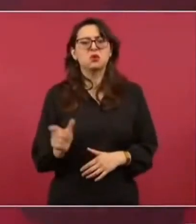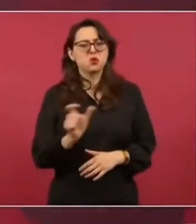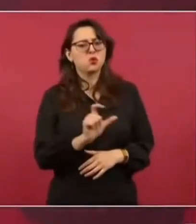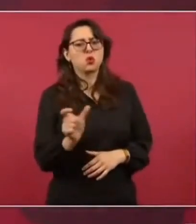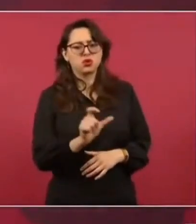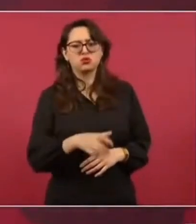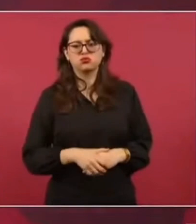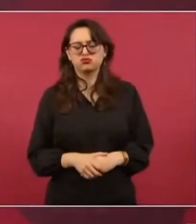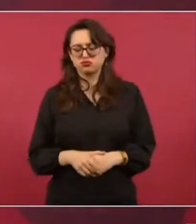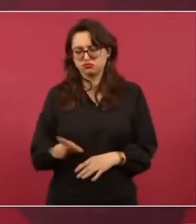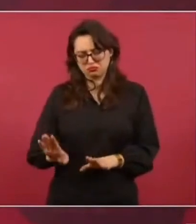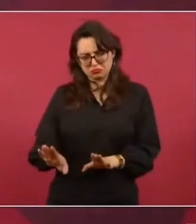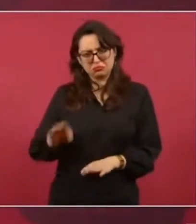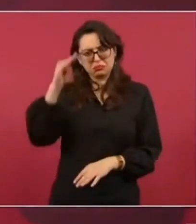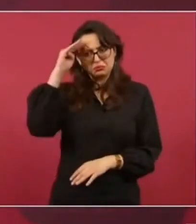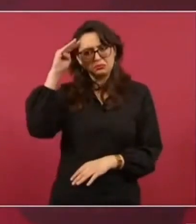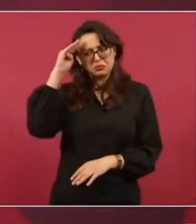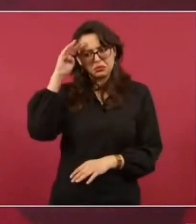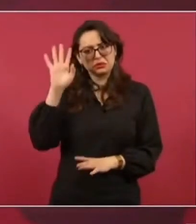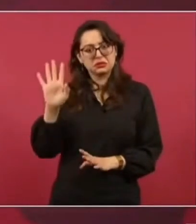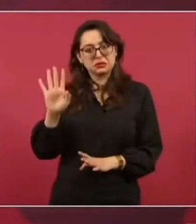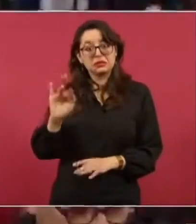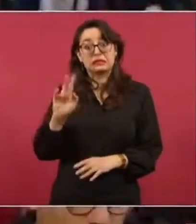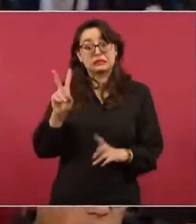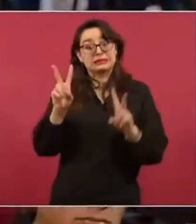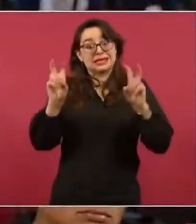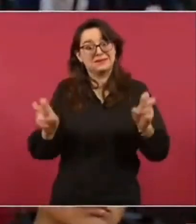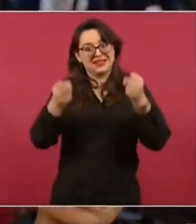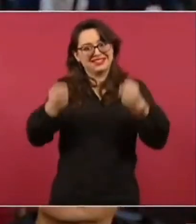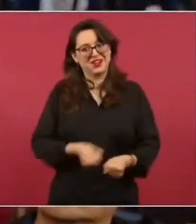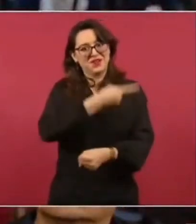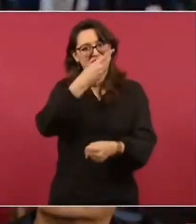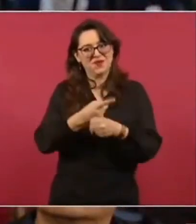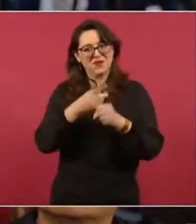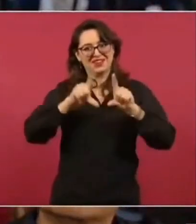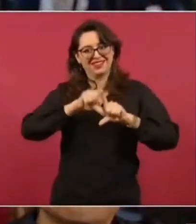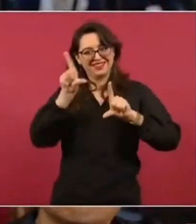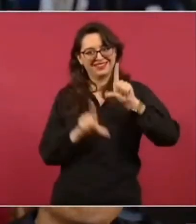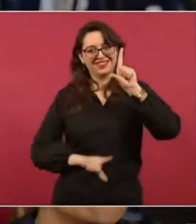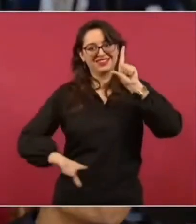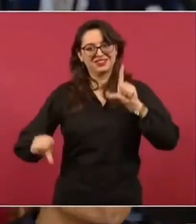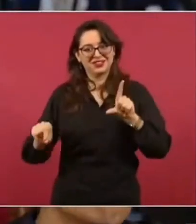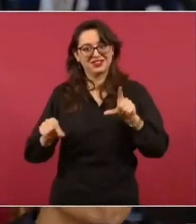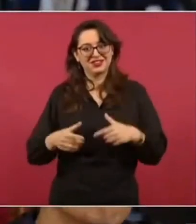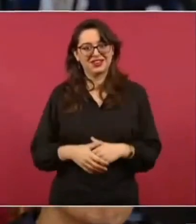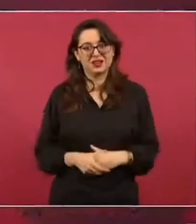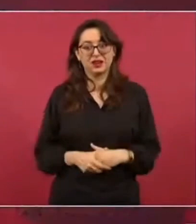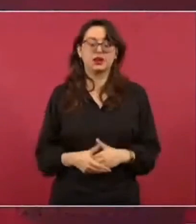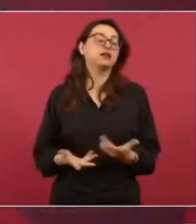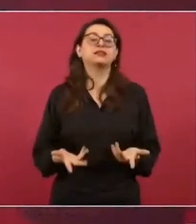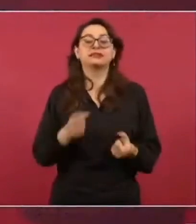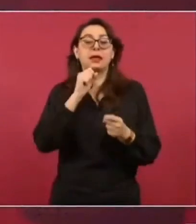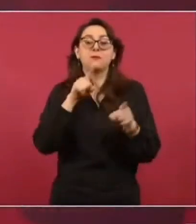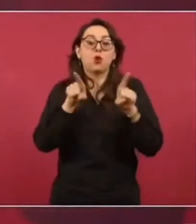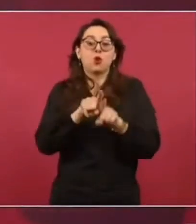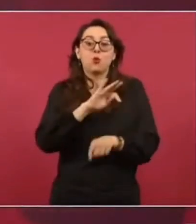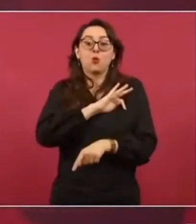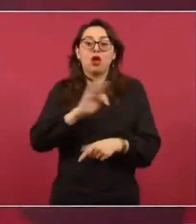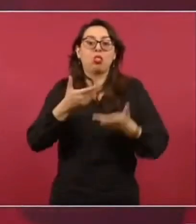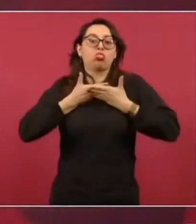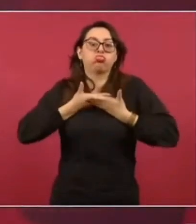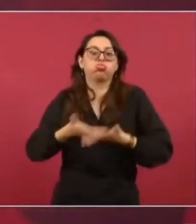cuando lo vamos a analizar porque es un asunto de seguridad y yo no les voy a dar a ustedes información